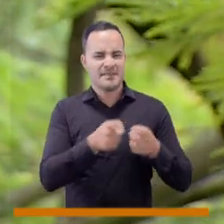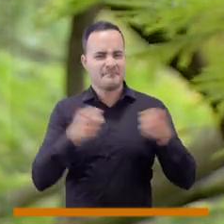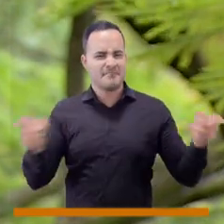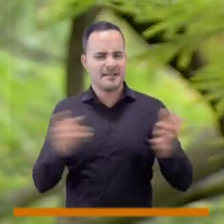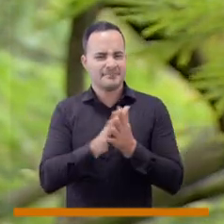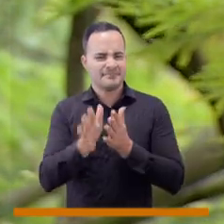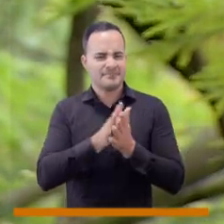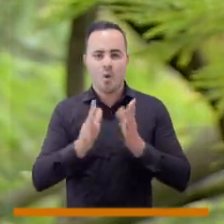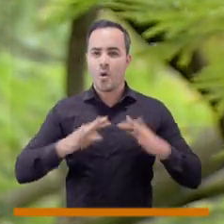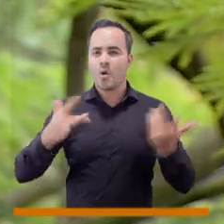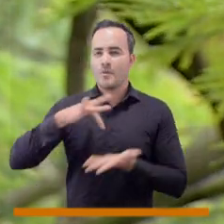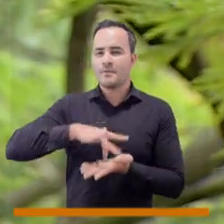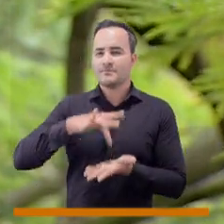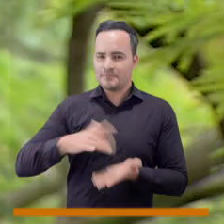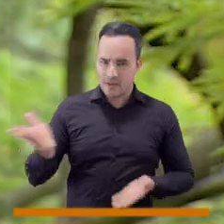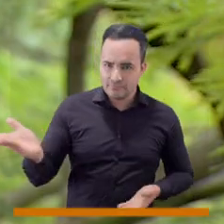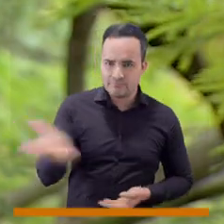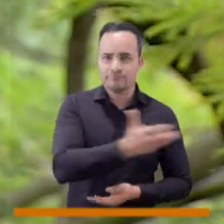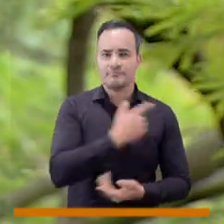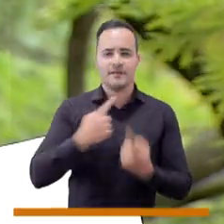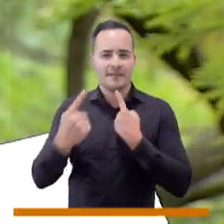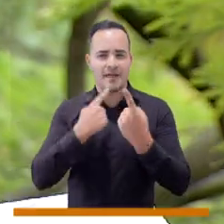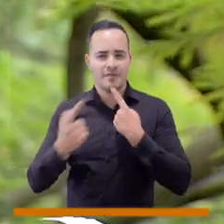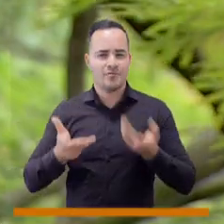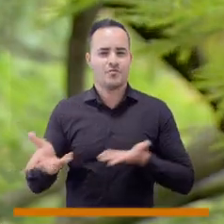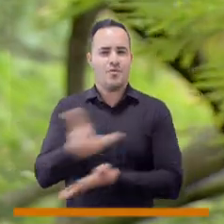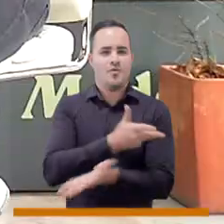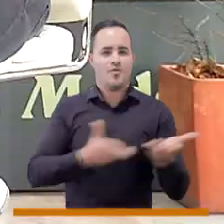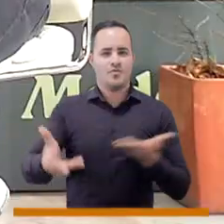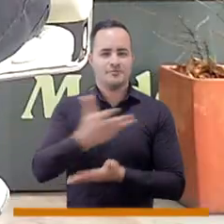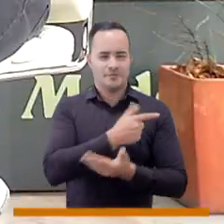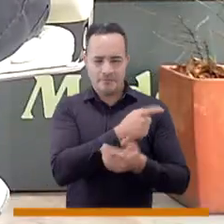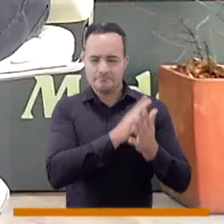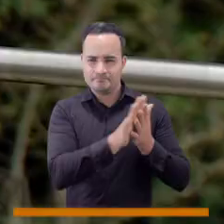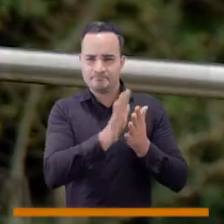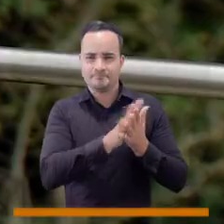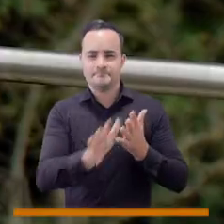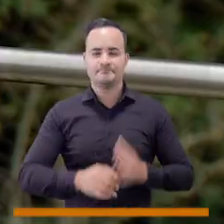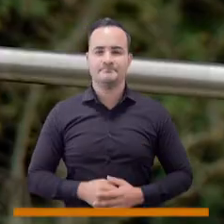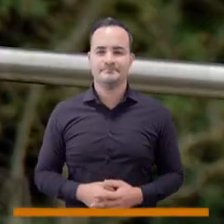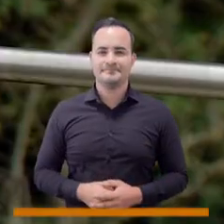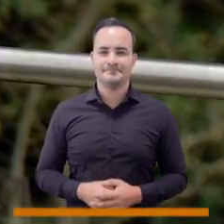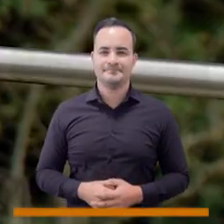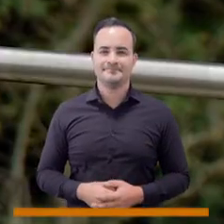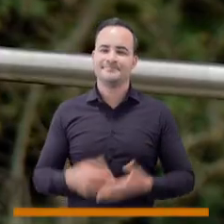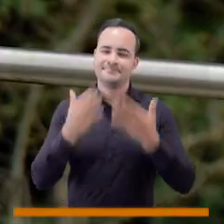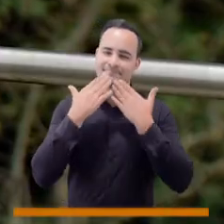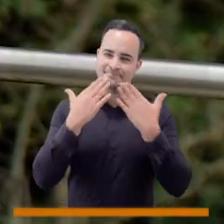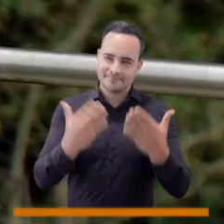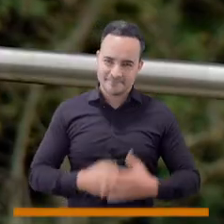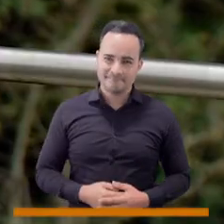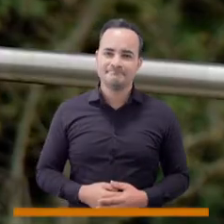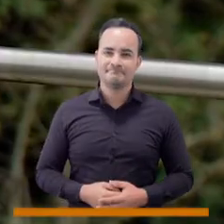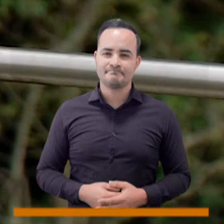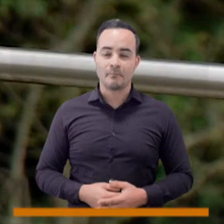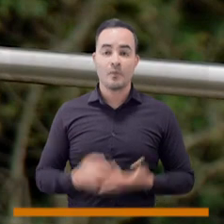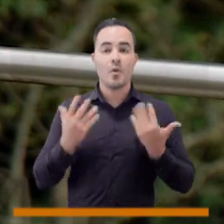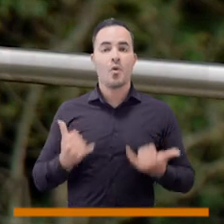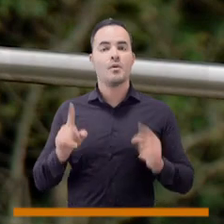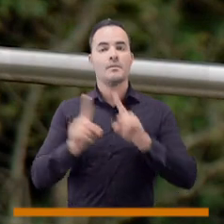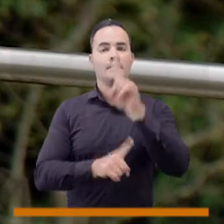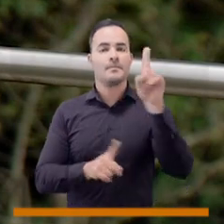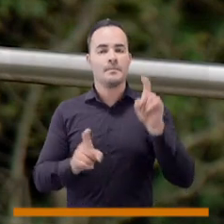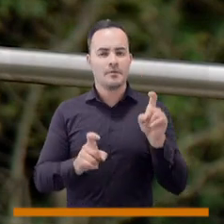cómo podemos hacer parte de este diálogo abierto con la ciudadanía. Muchas gracias, Catherine. Y la pregunta